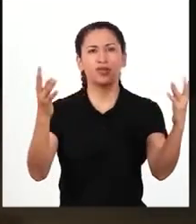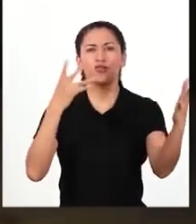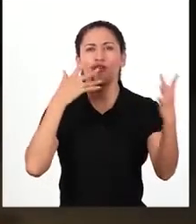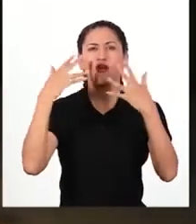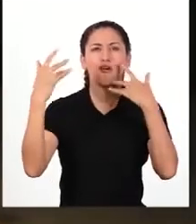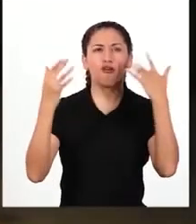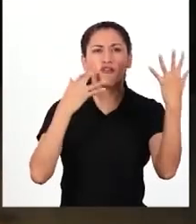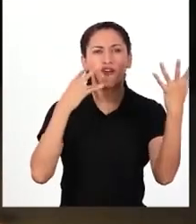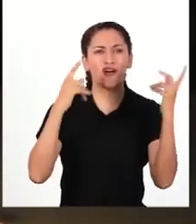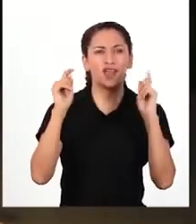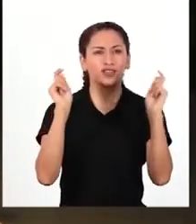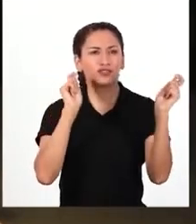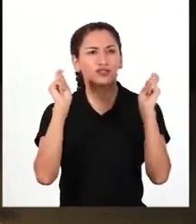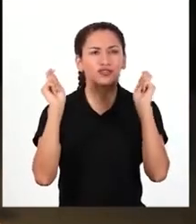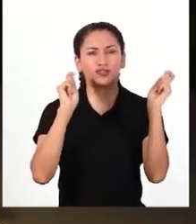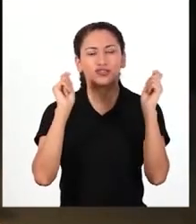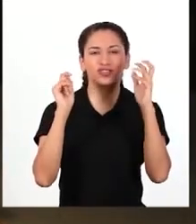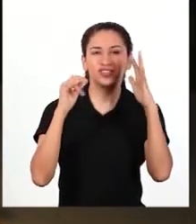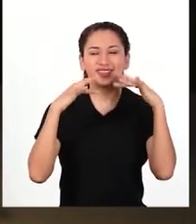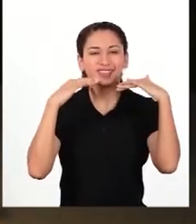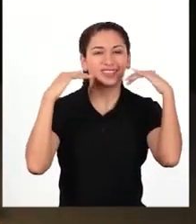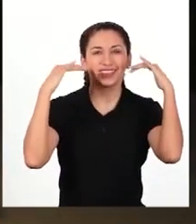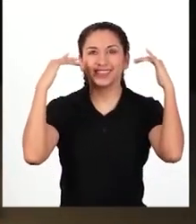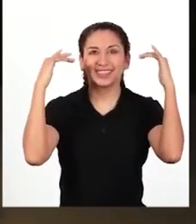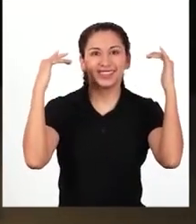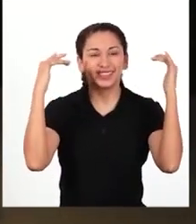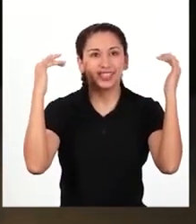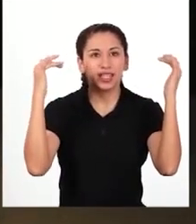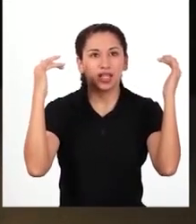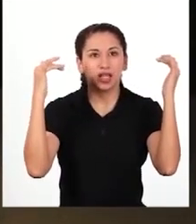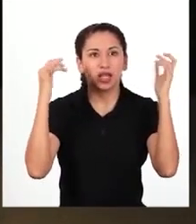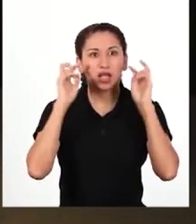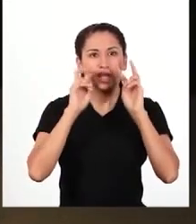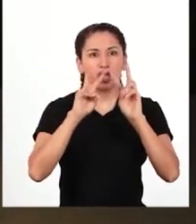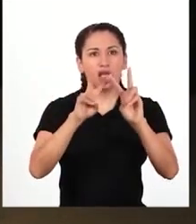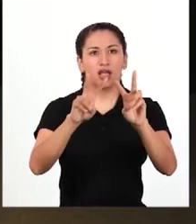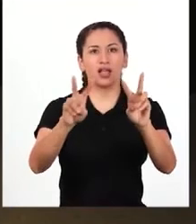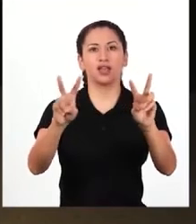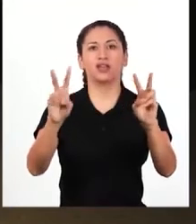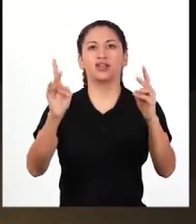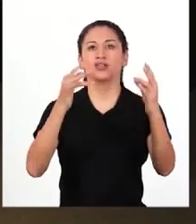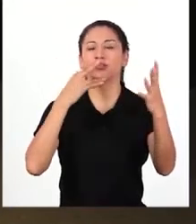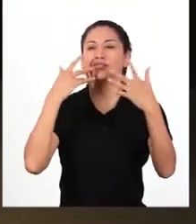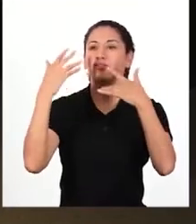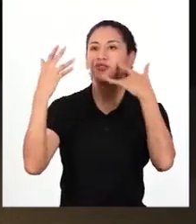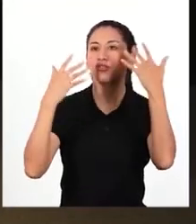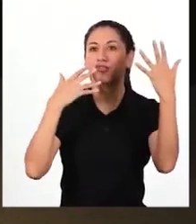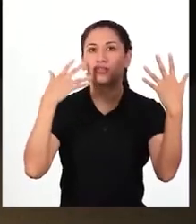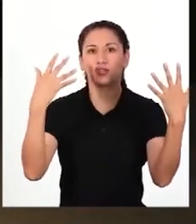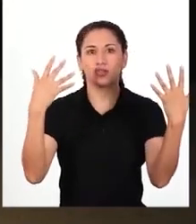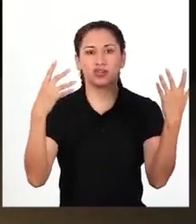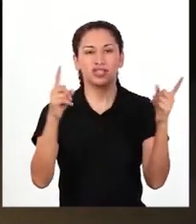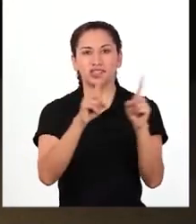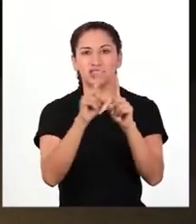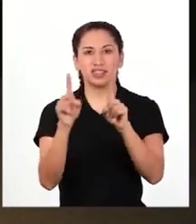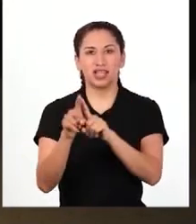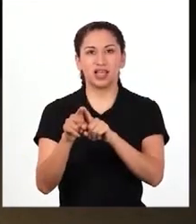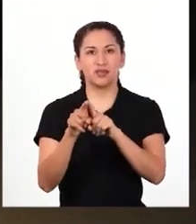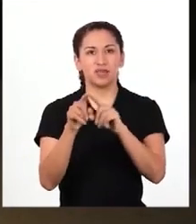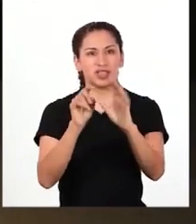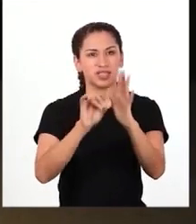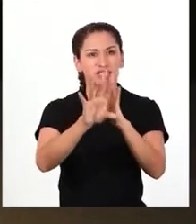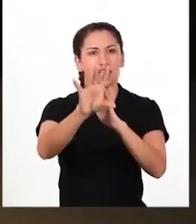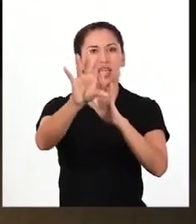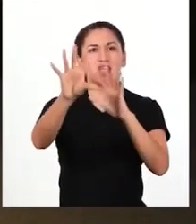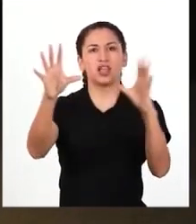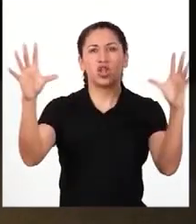risa multicolora, cascabeles felices de la locura, y al poniente fluctúa luz incolora, y